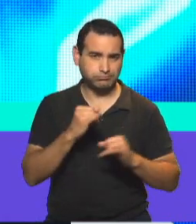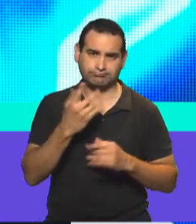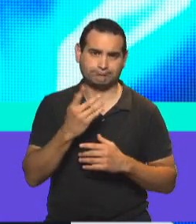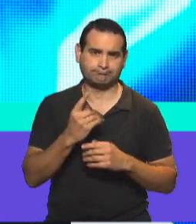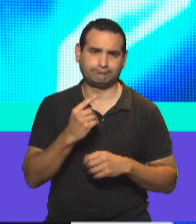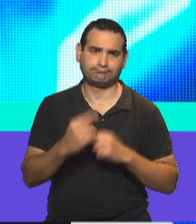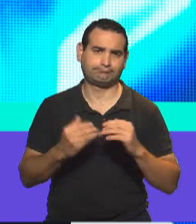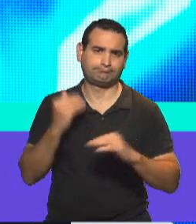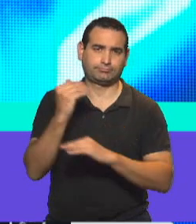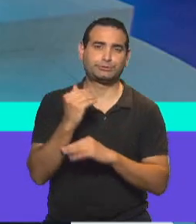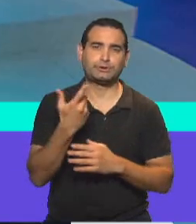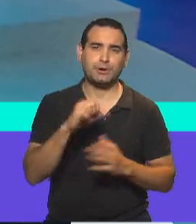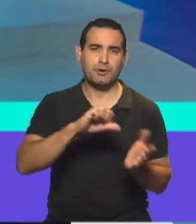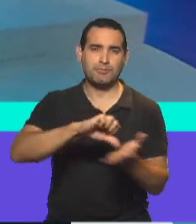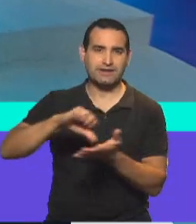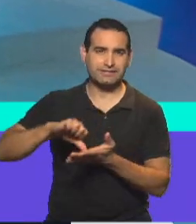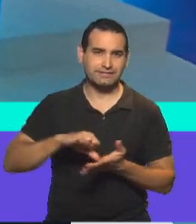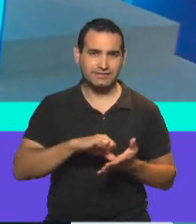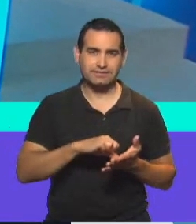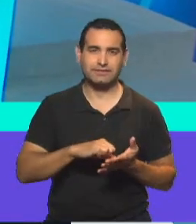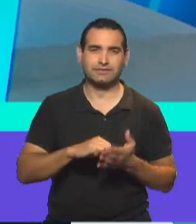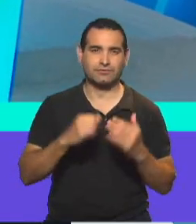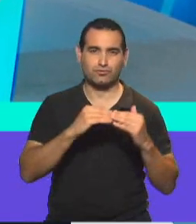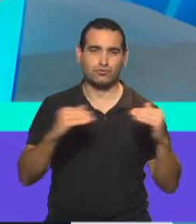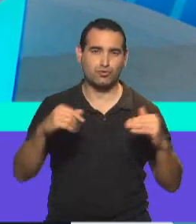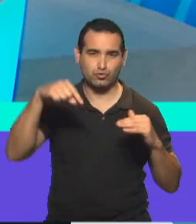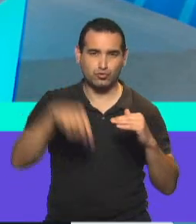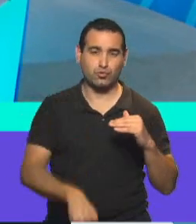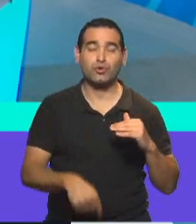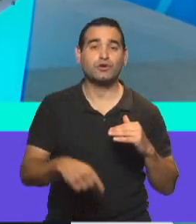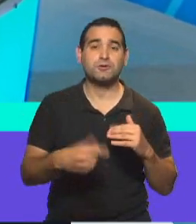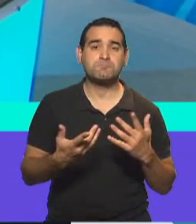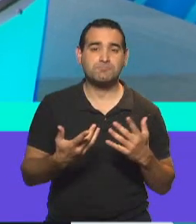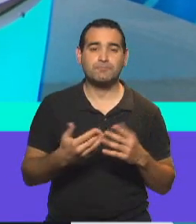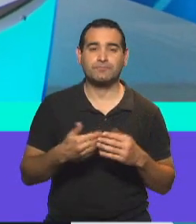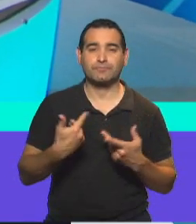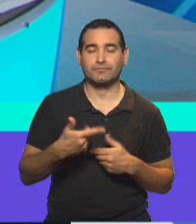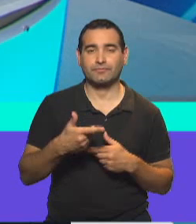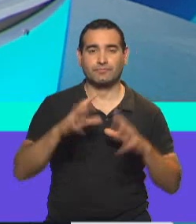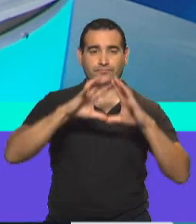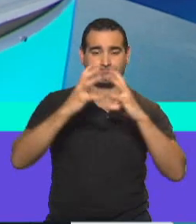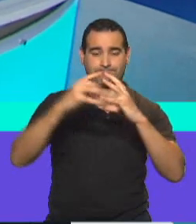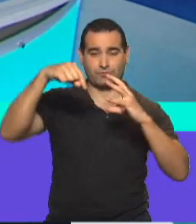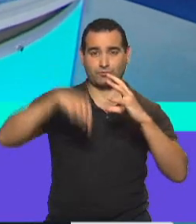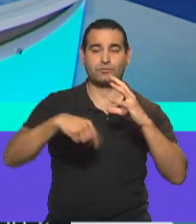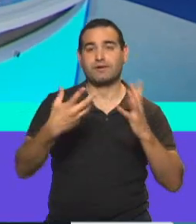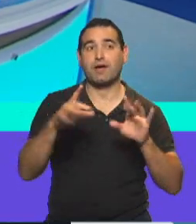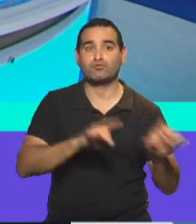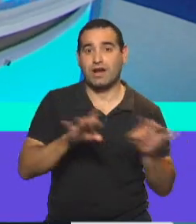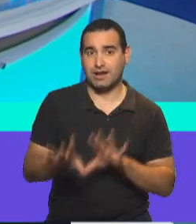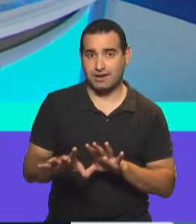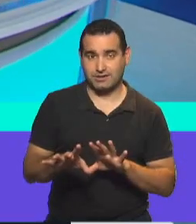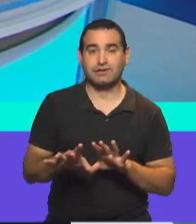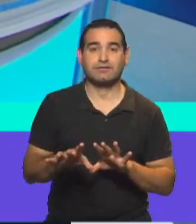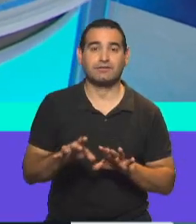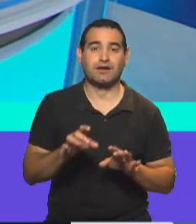vanguardia de los países de nuestras mismas latitudes, en el hemisferio sur o el hemisferio norte para nuestras latitudes. Por ejemplo, Australia, con la